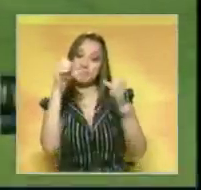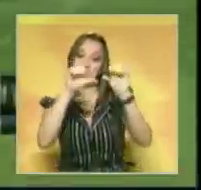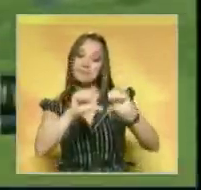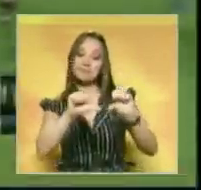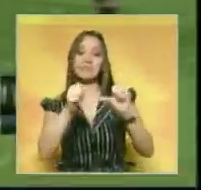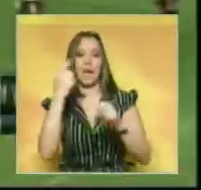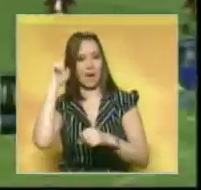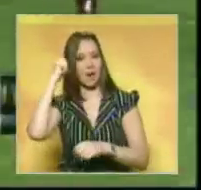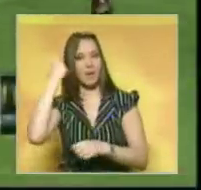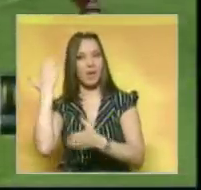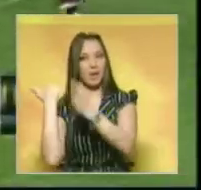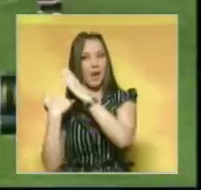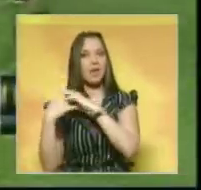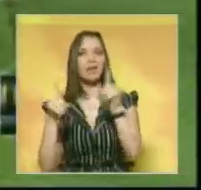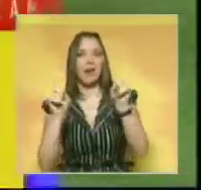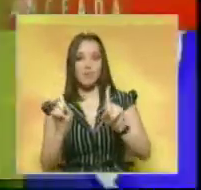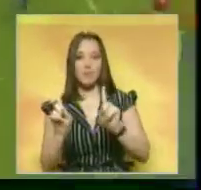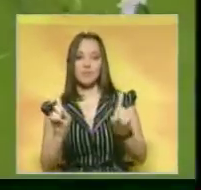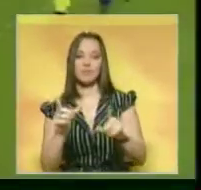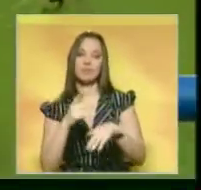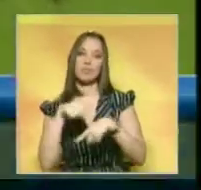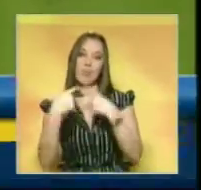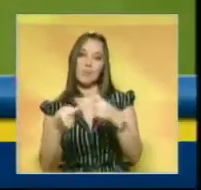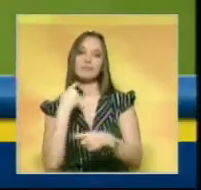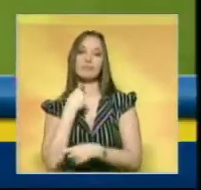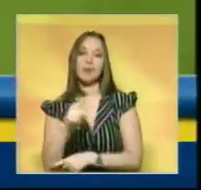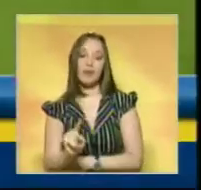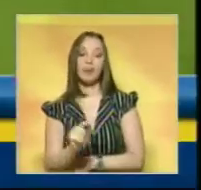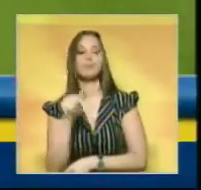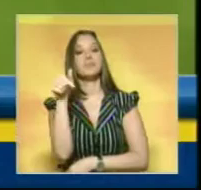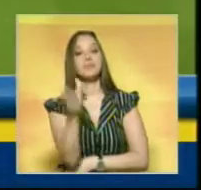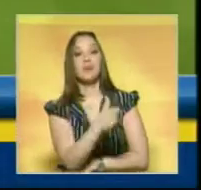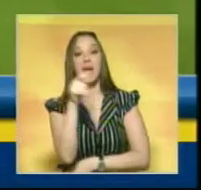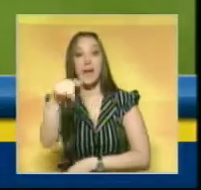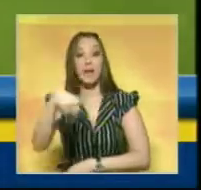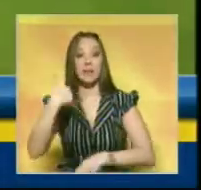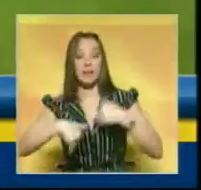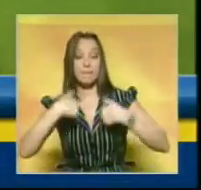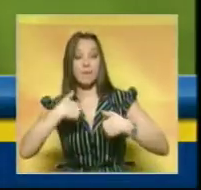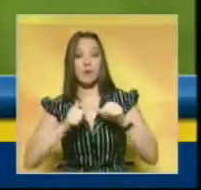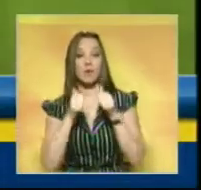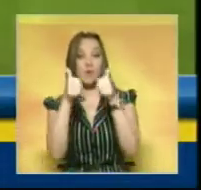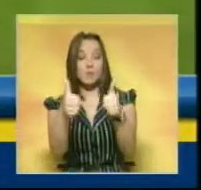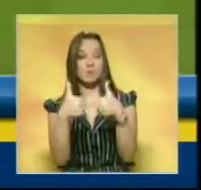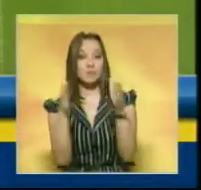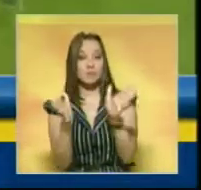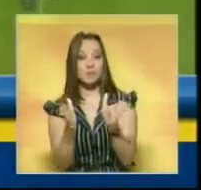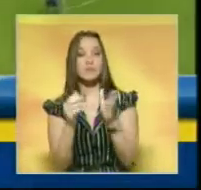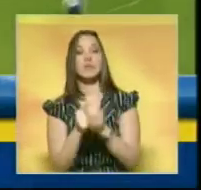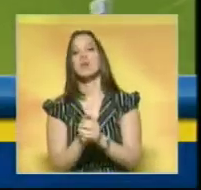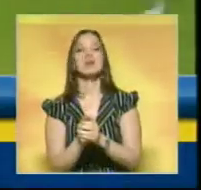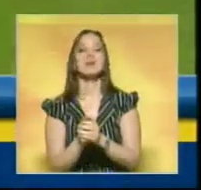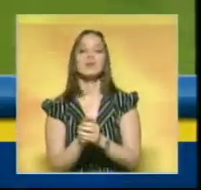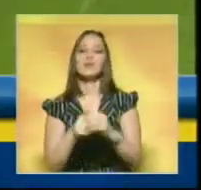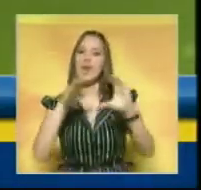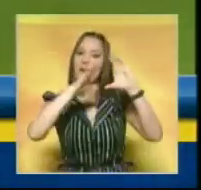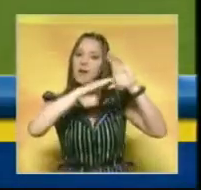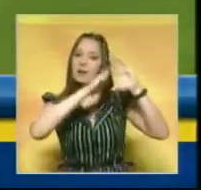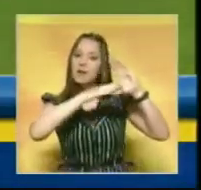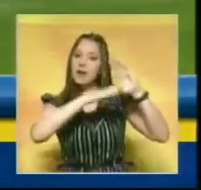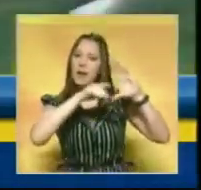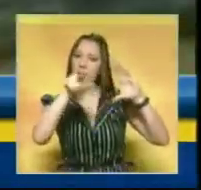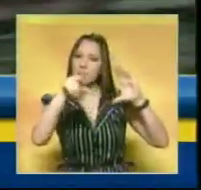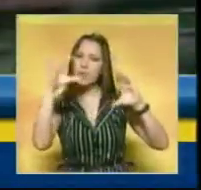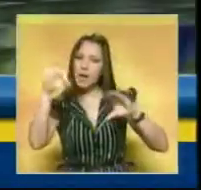habían pactado a 1. Este miércoles tuvo acción en el torneo de apertura venezolano. En Caudara, el Deportivo Lara derrotó a Mineros